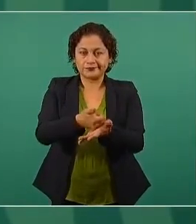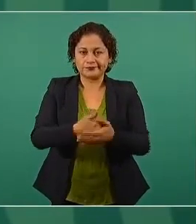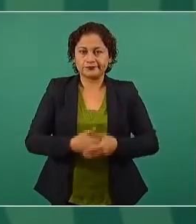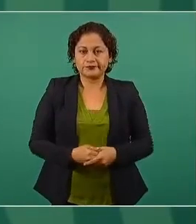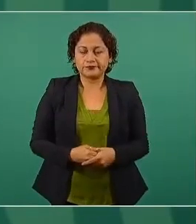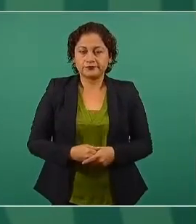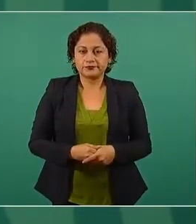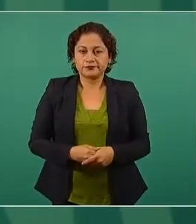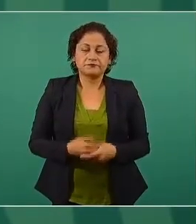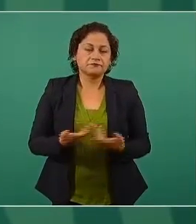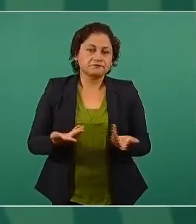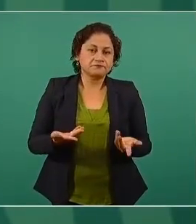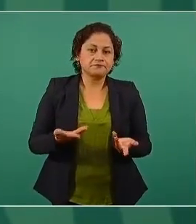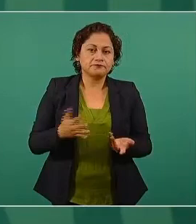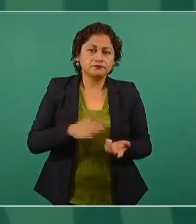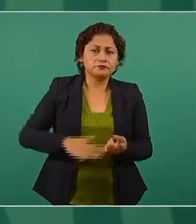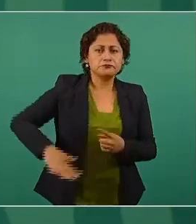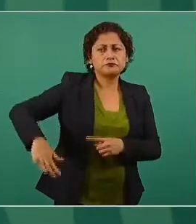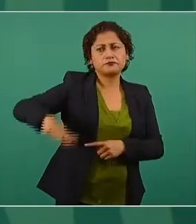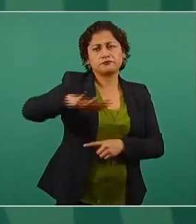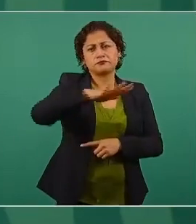que sea el pueblo